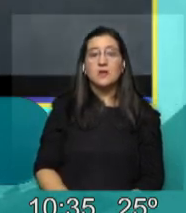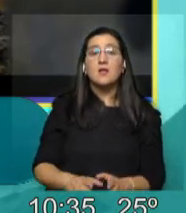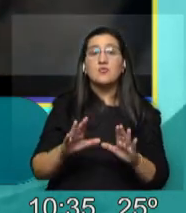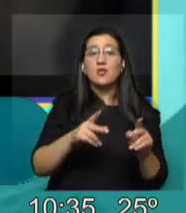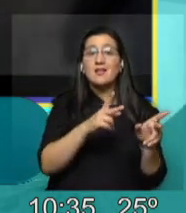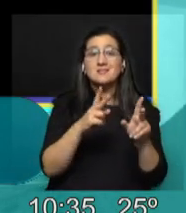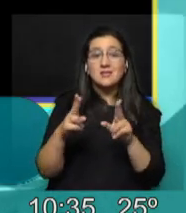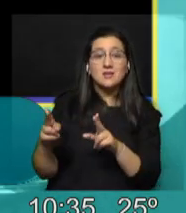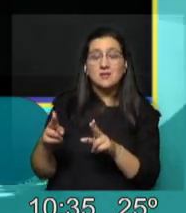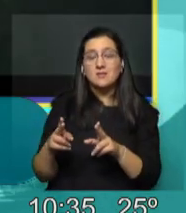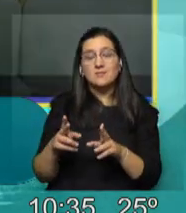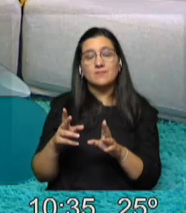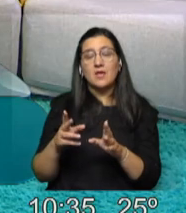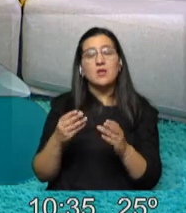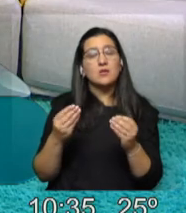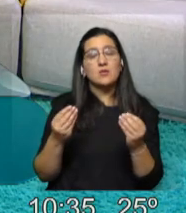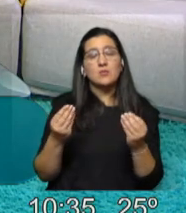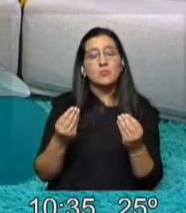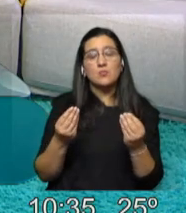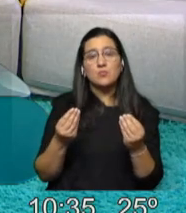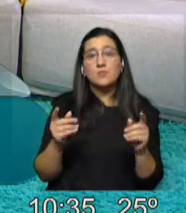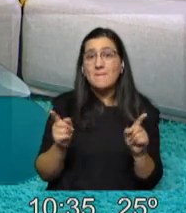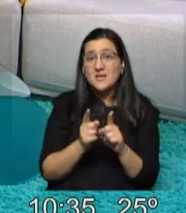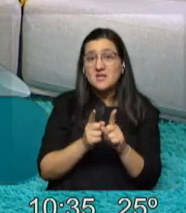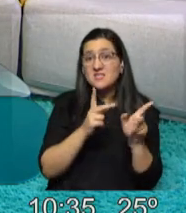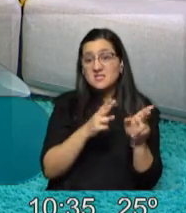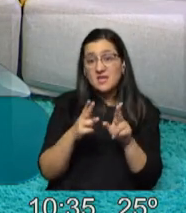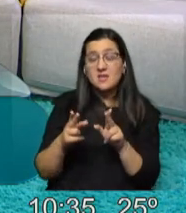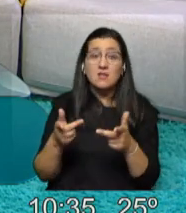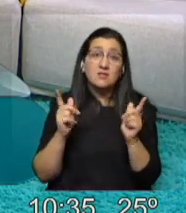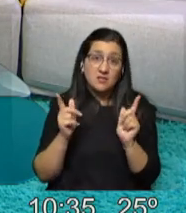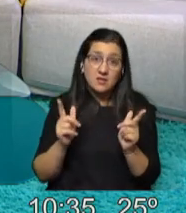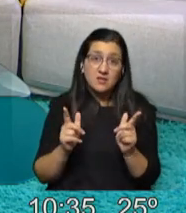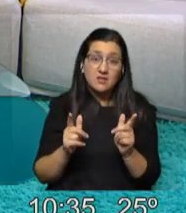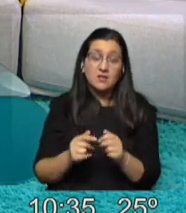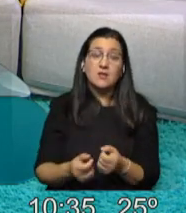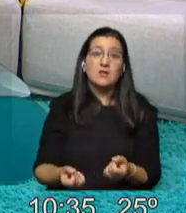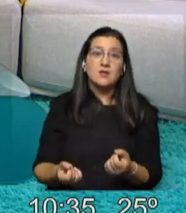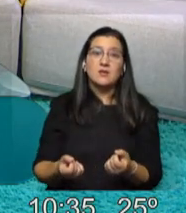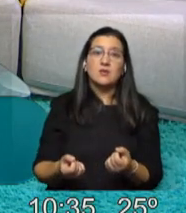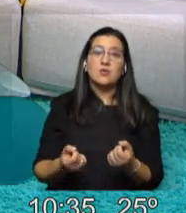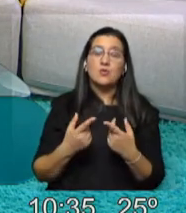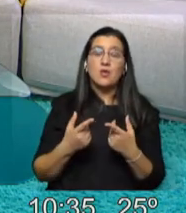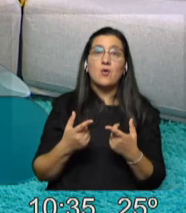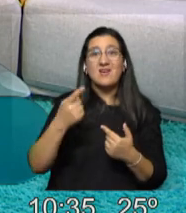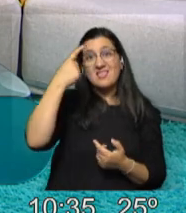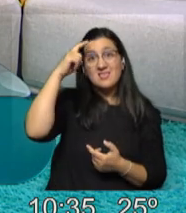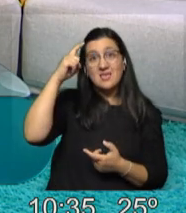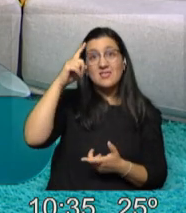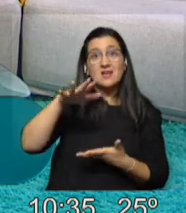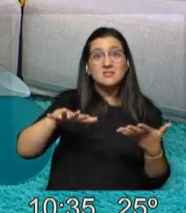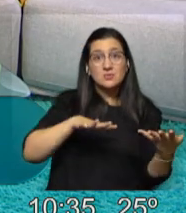serie de condimentos para hacer una serie o una miniserie entretenida y que nos da un pantallazo de lo que está ocurriendo